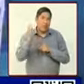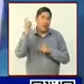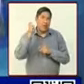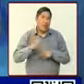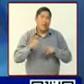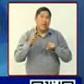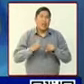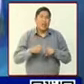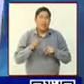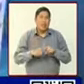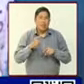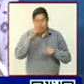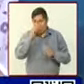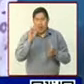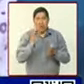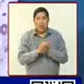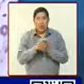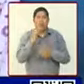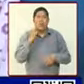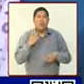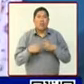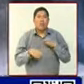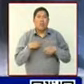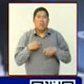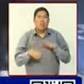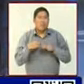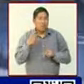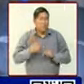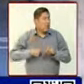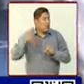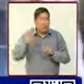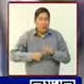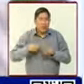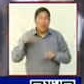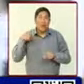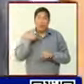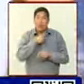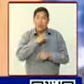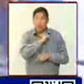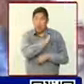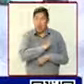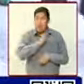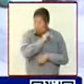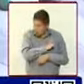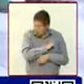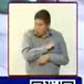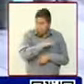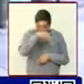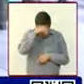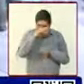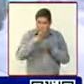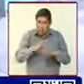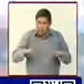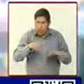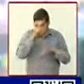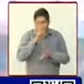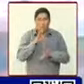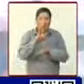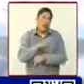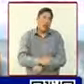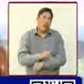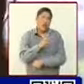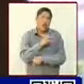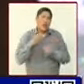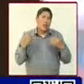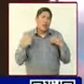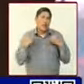perjudicamos la dependencia y creo que es un problema que se puede alargar por meses. Si nosotros actuamos desde los primeros días, creo que el niño se acostumbra y